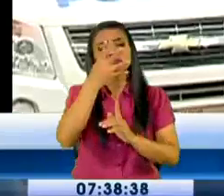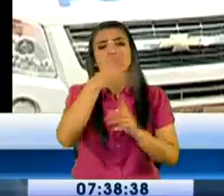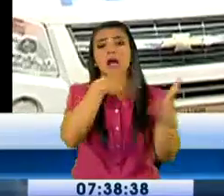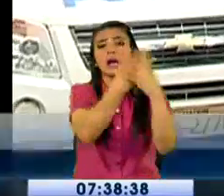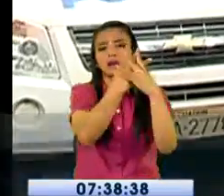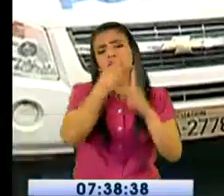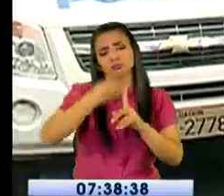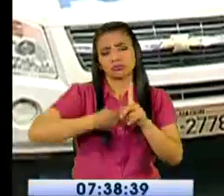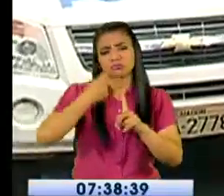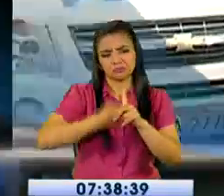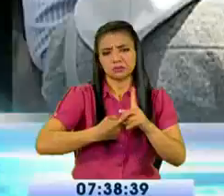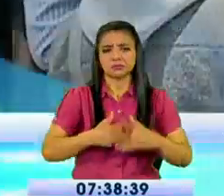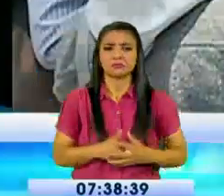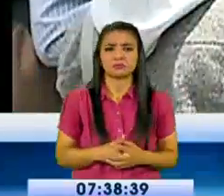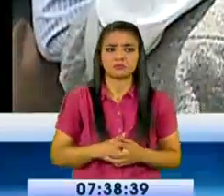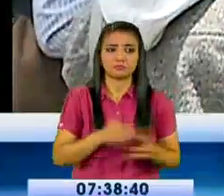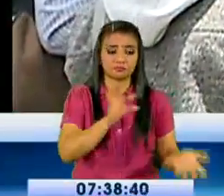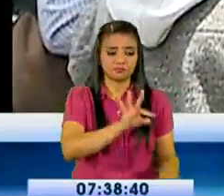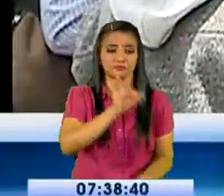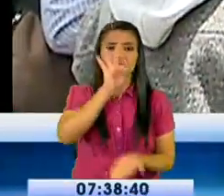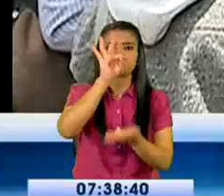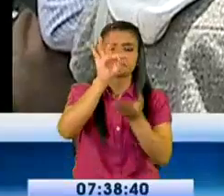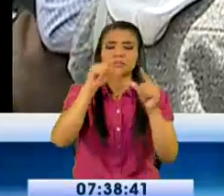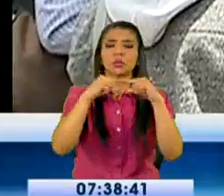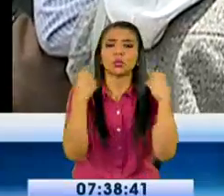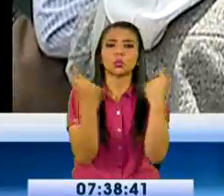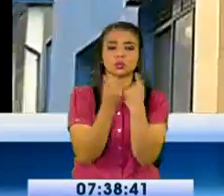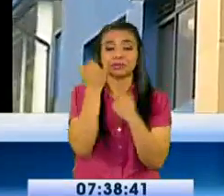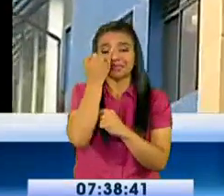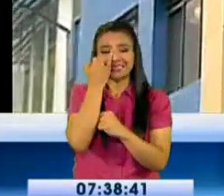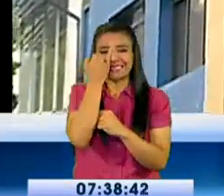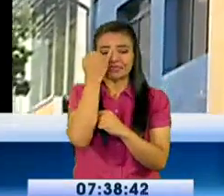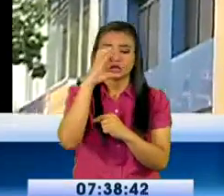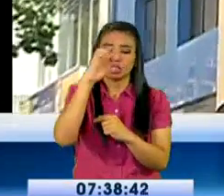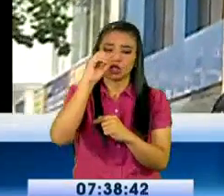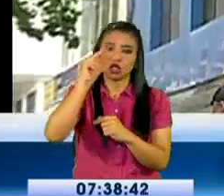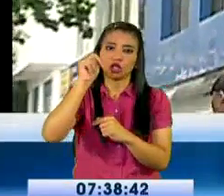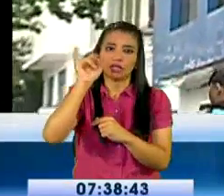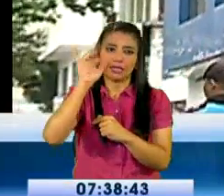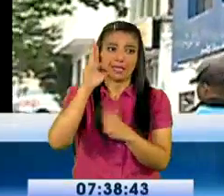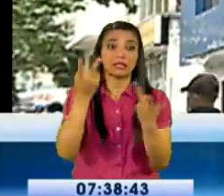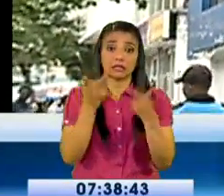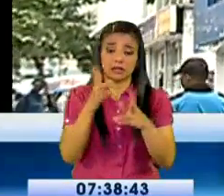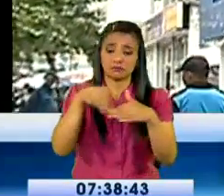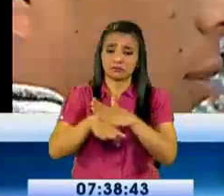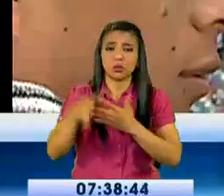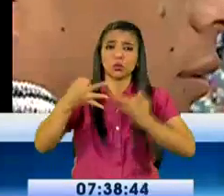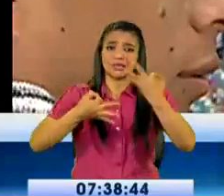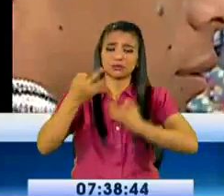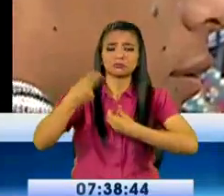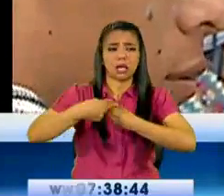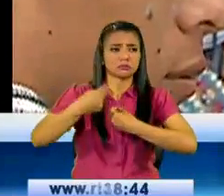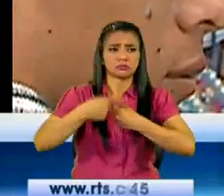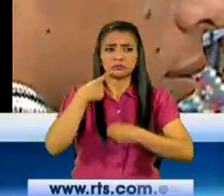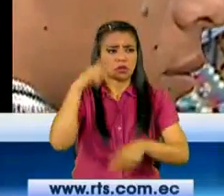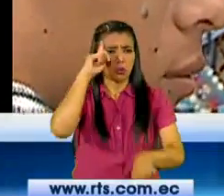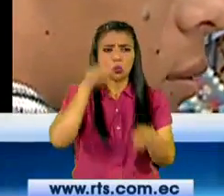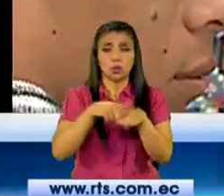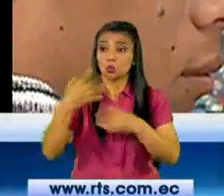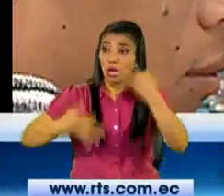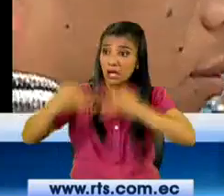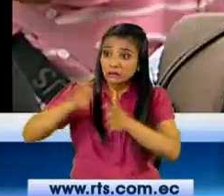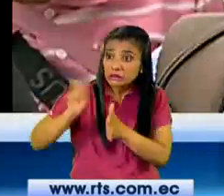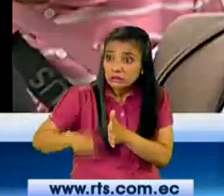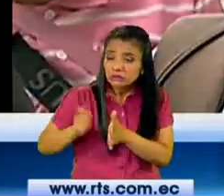2 meses. Representantes de la Confederación de Nacionalidades Indígenas y que también asistieron a la audiencia no estuvieron de acuerdo con el fallo